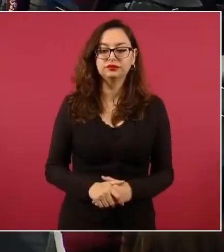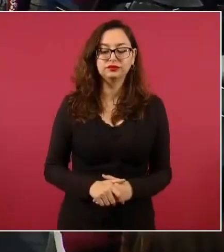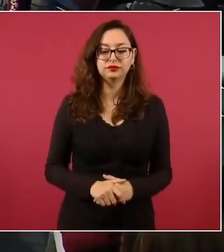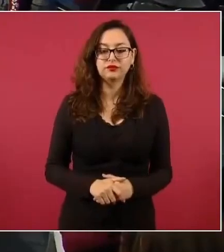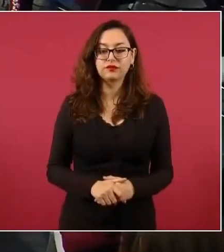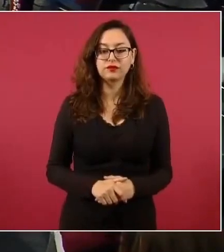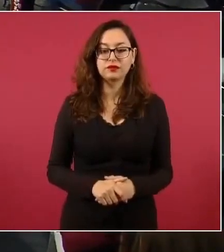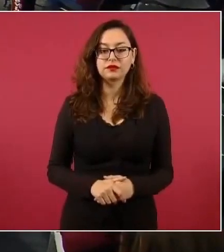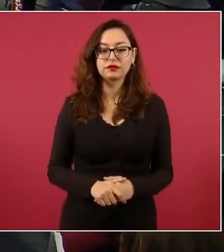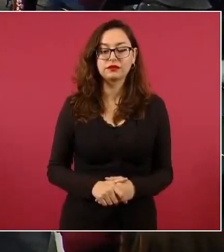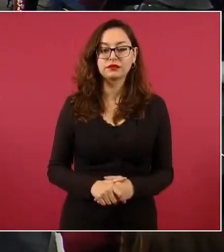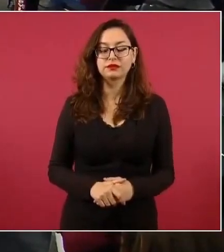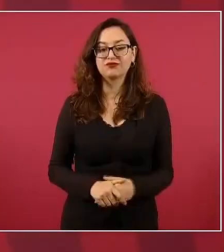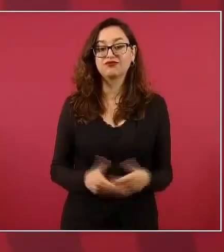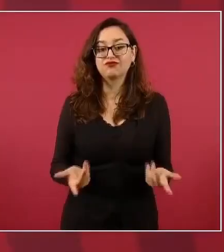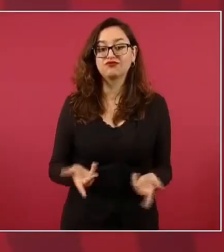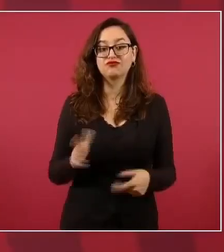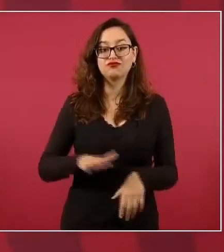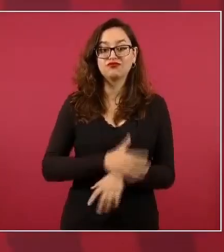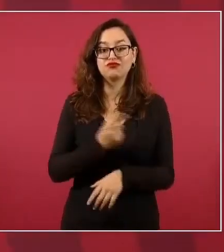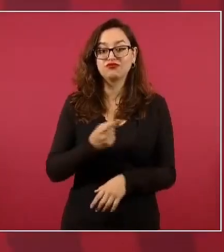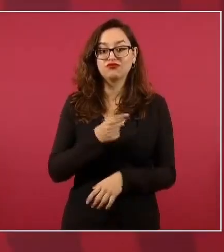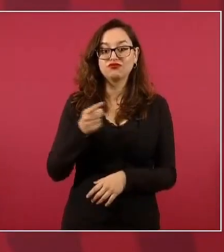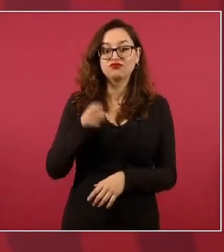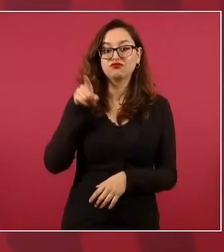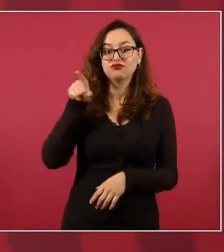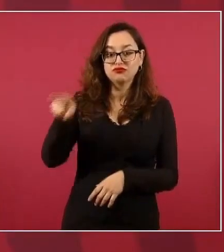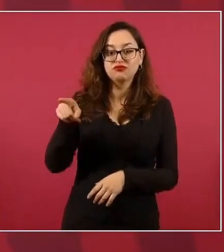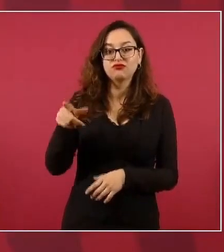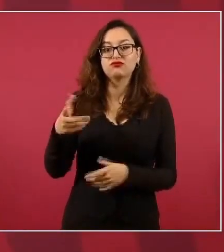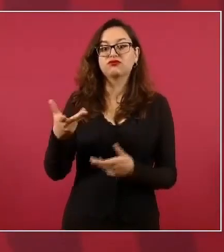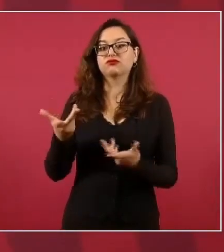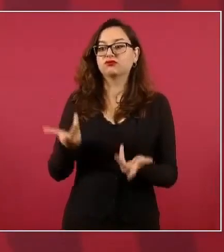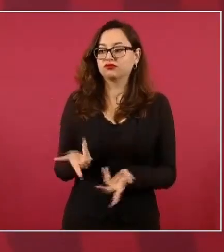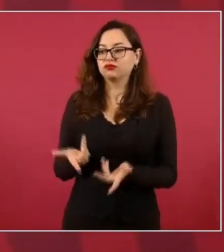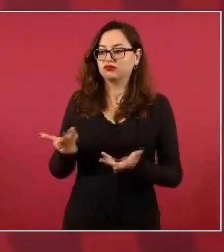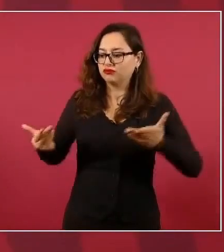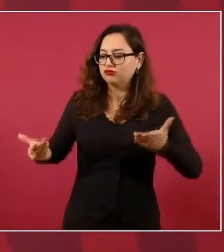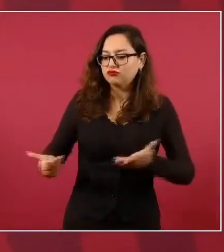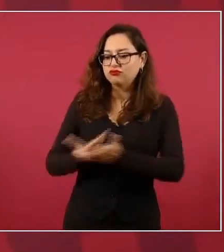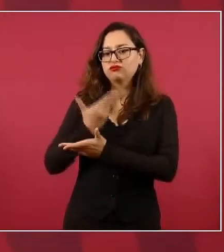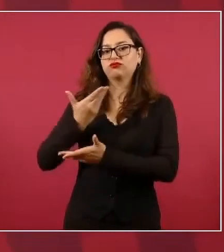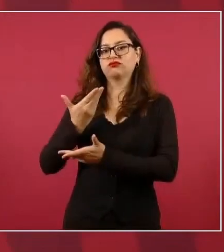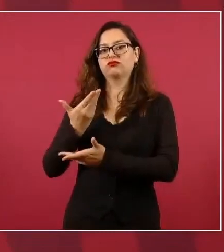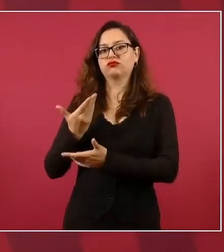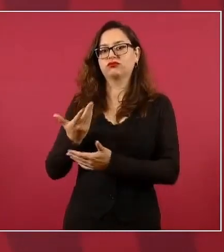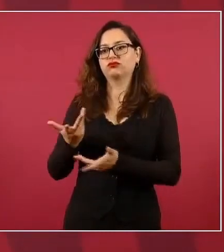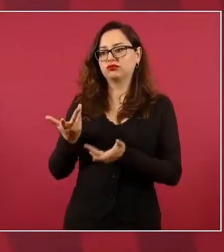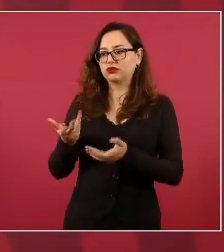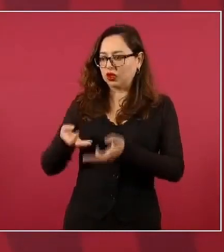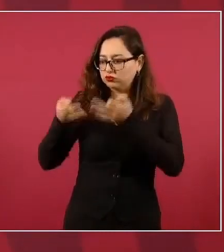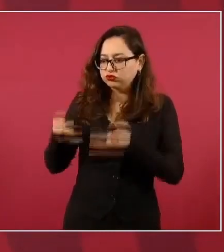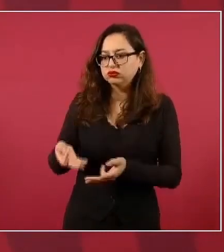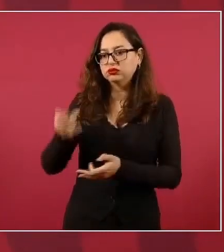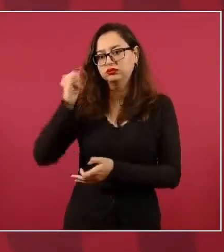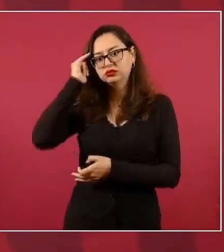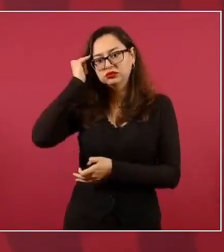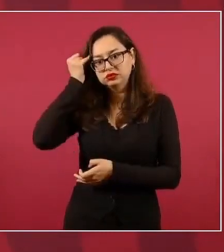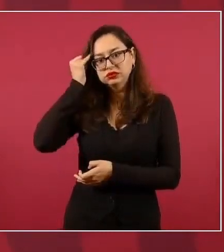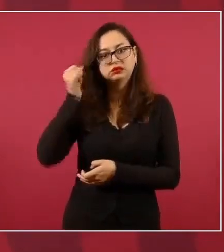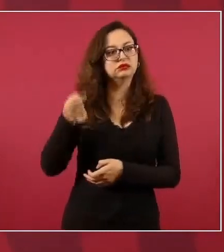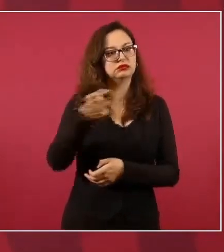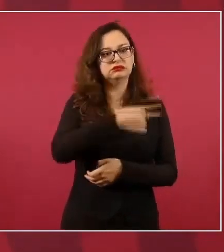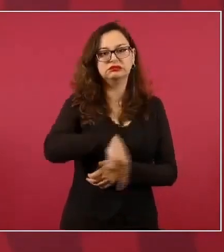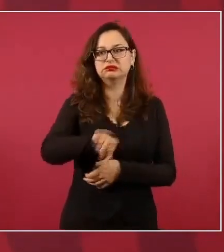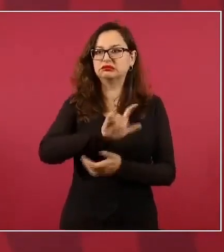pues de su origen, porque también hay mucho racismo, y lo